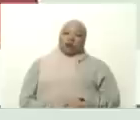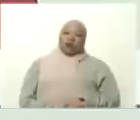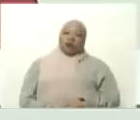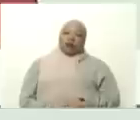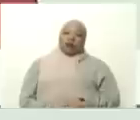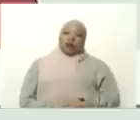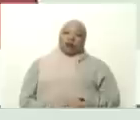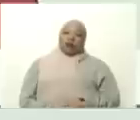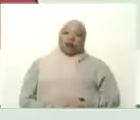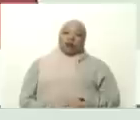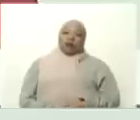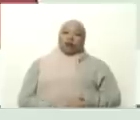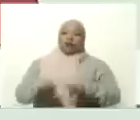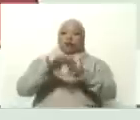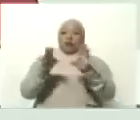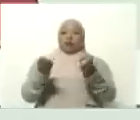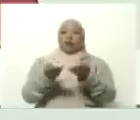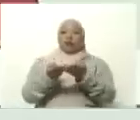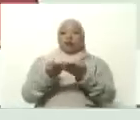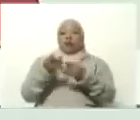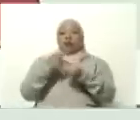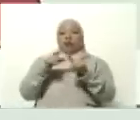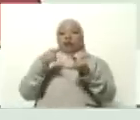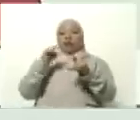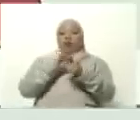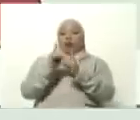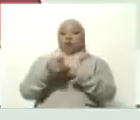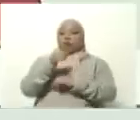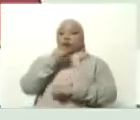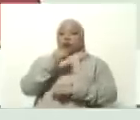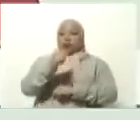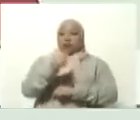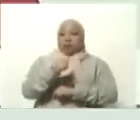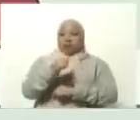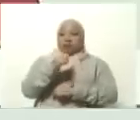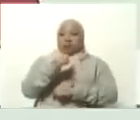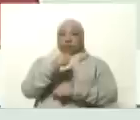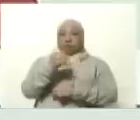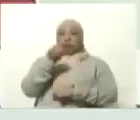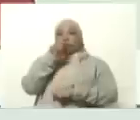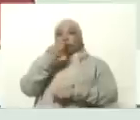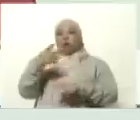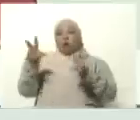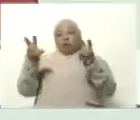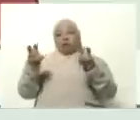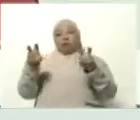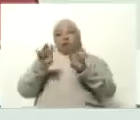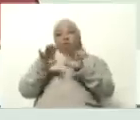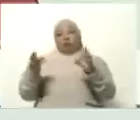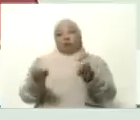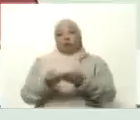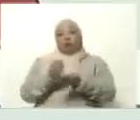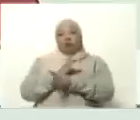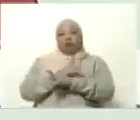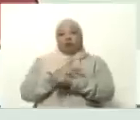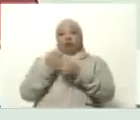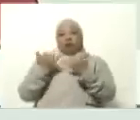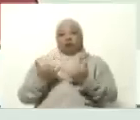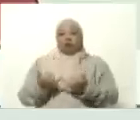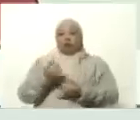El mundo ha cambiado, está cambiando y va a seguir cambiando. Y el nuevo orden mundial ya no es un juego, es una